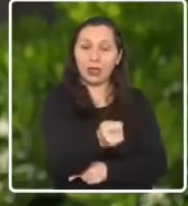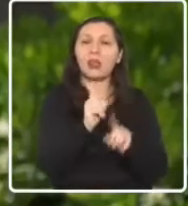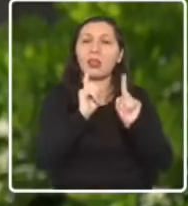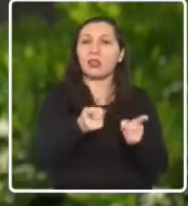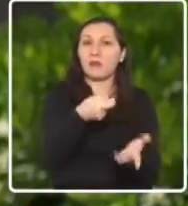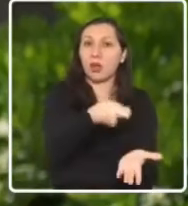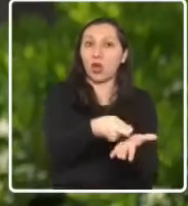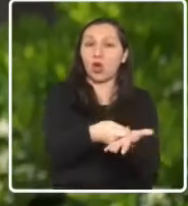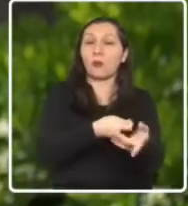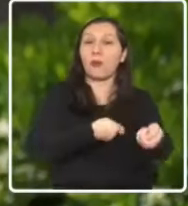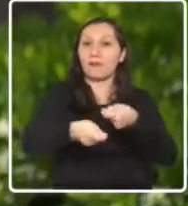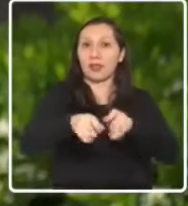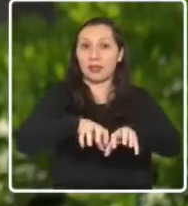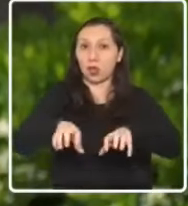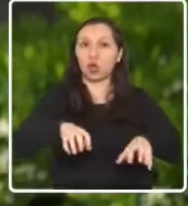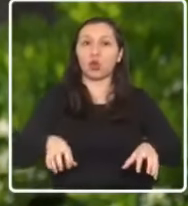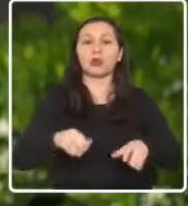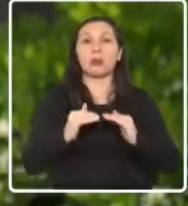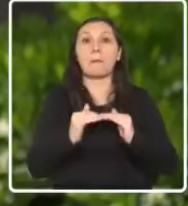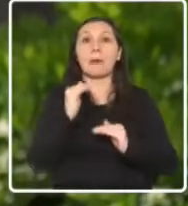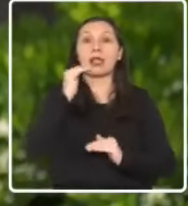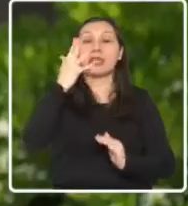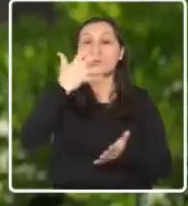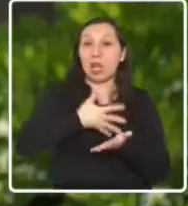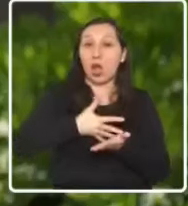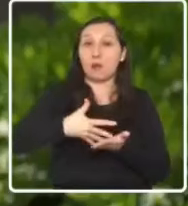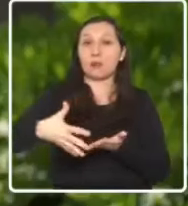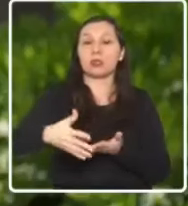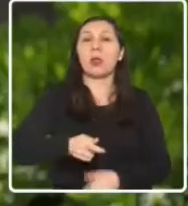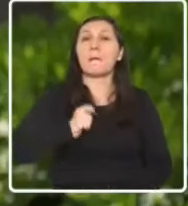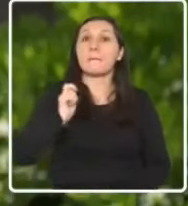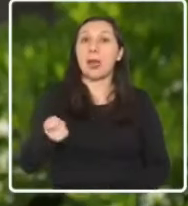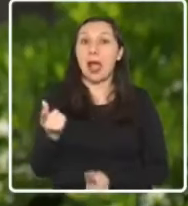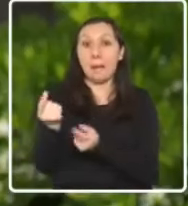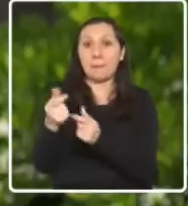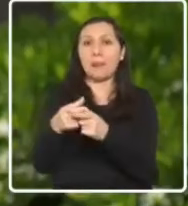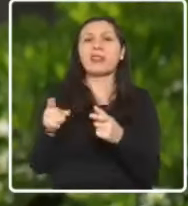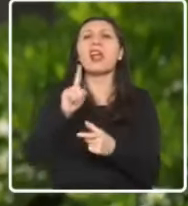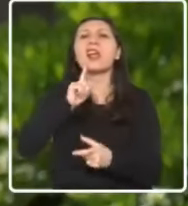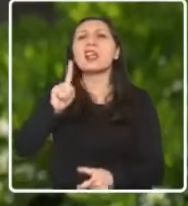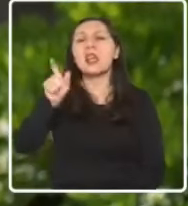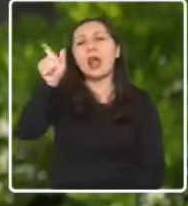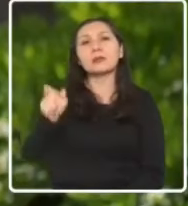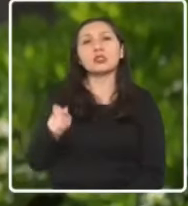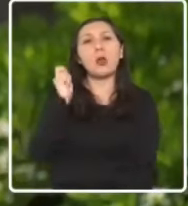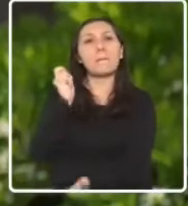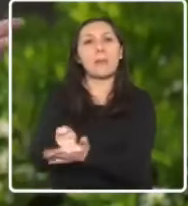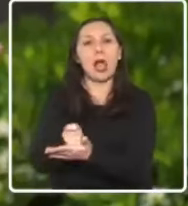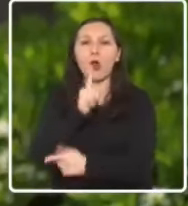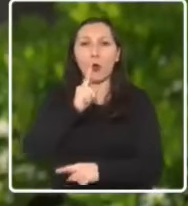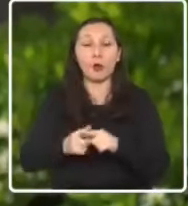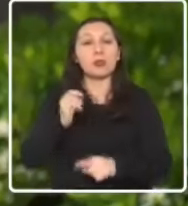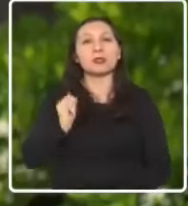operaciones de compra y venta de bienes superiores a 5 millones de pesos que sean pagadas en efectivo identifiquen al comprador. Todos